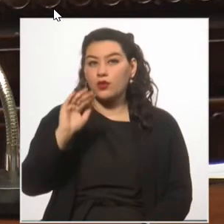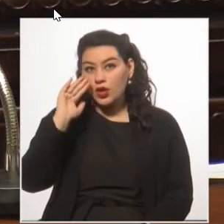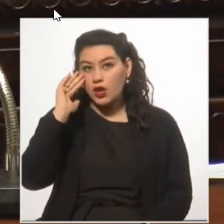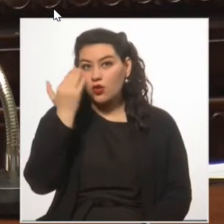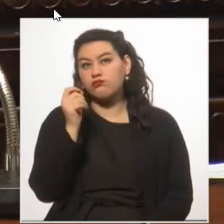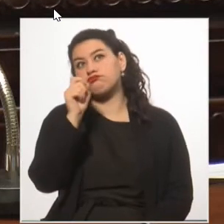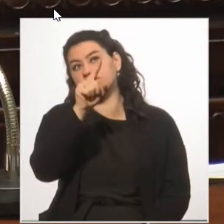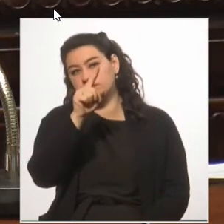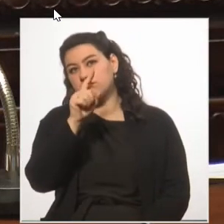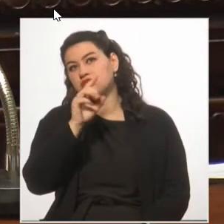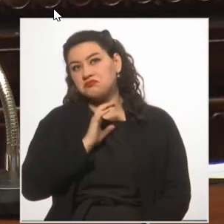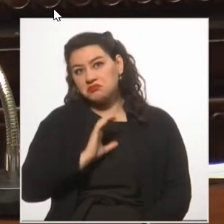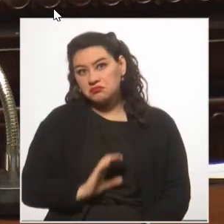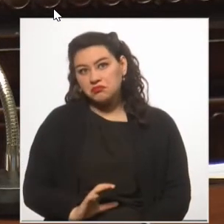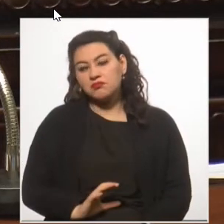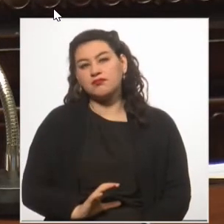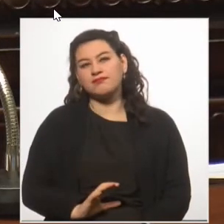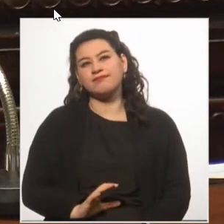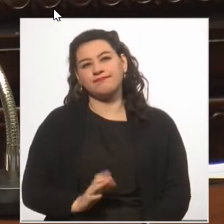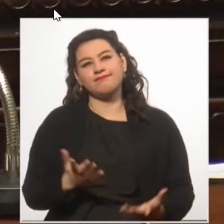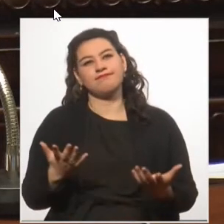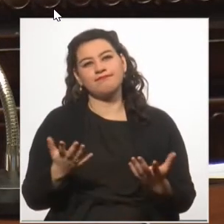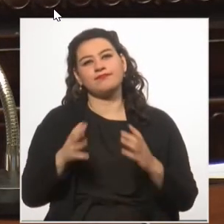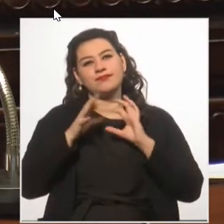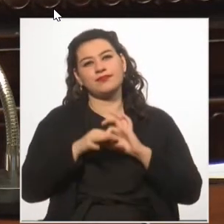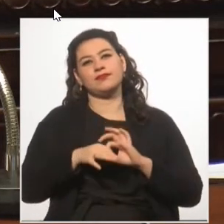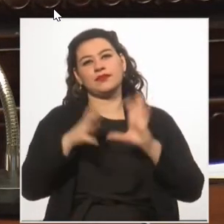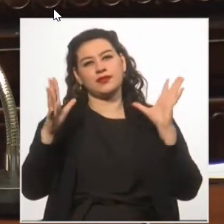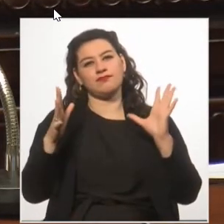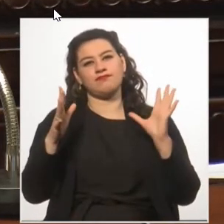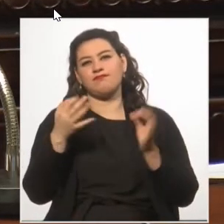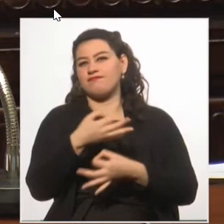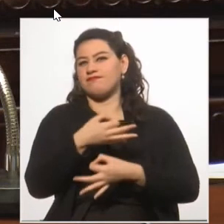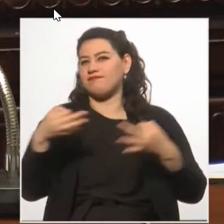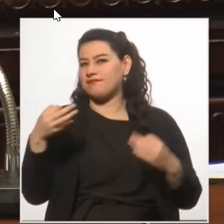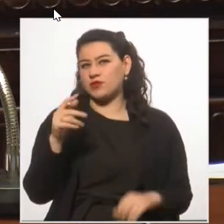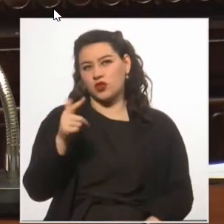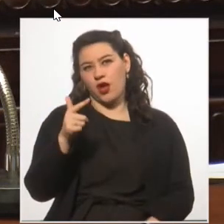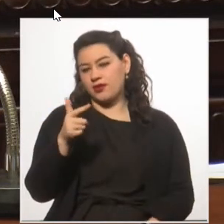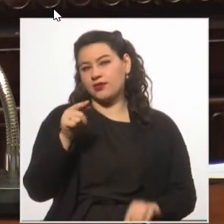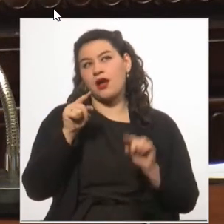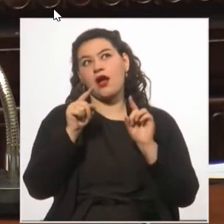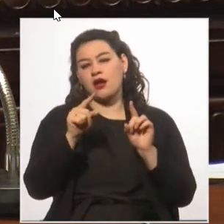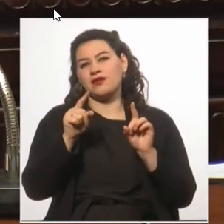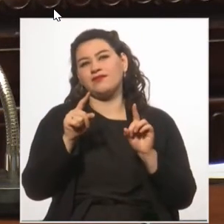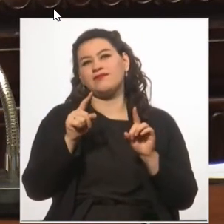reconociendo sus cualidades, la encuentra como una democracia imperfecta, en la que